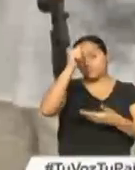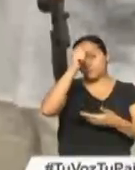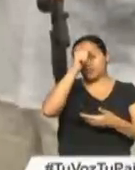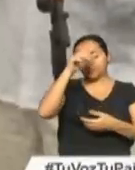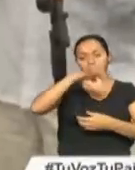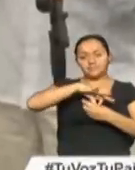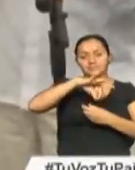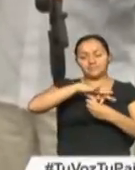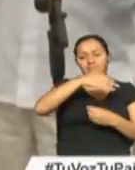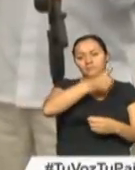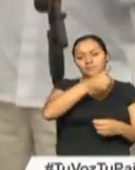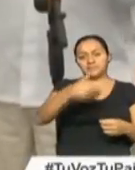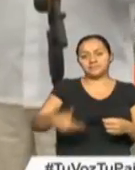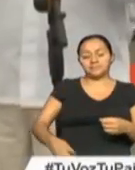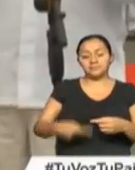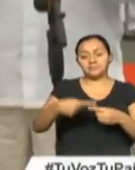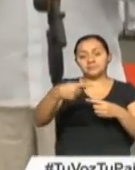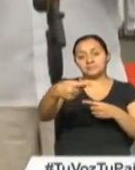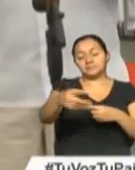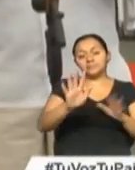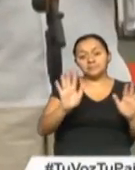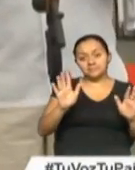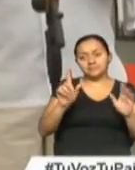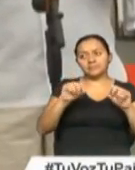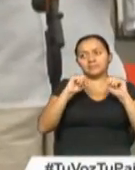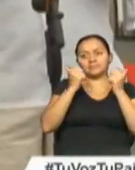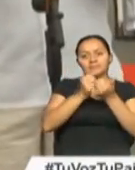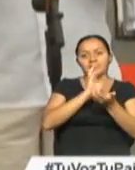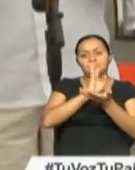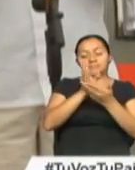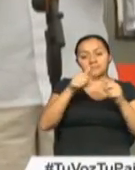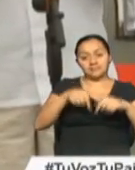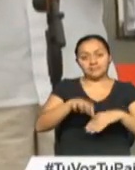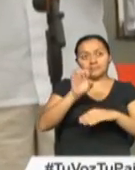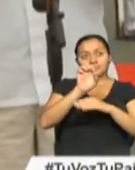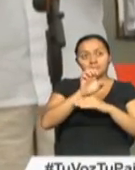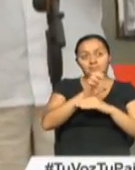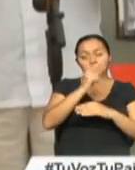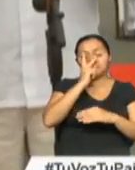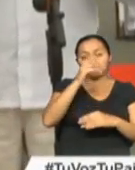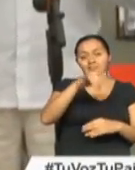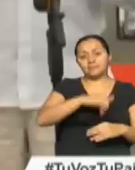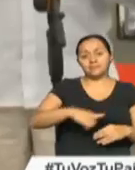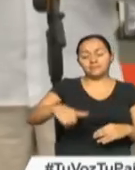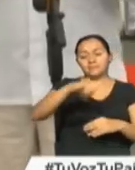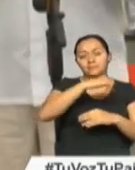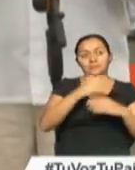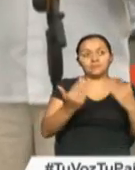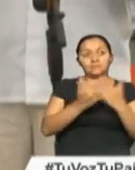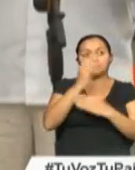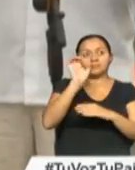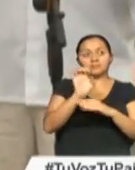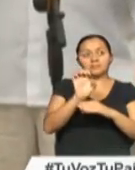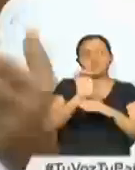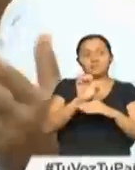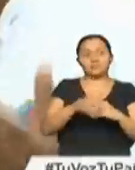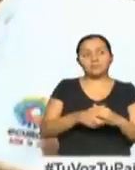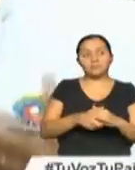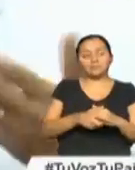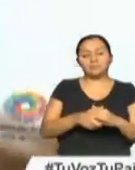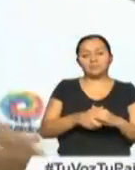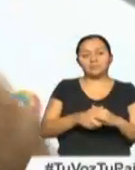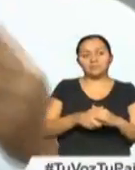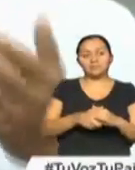elecciones presidenciales y legislativas en Ecuador, en esta democracia vibrante que vive nuestro país,